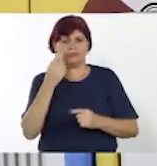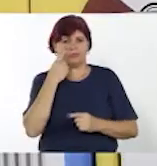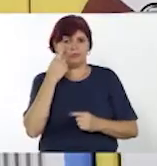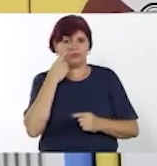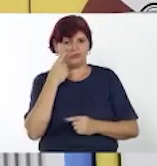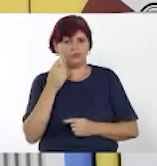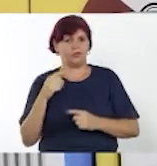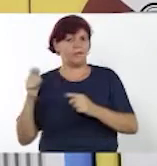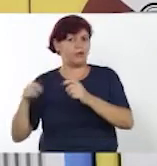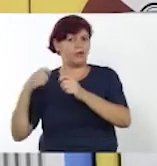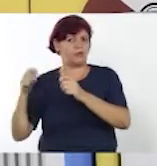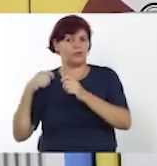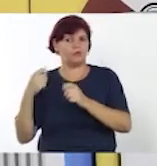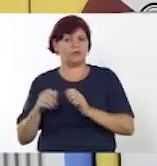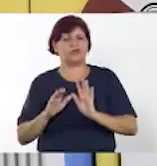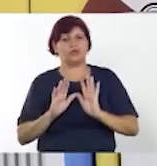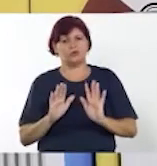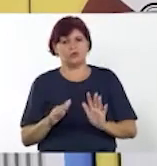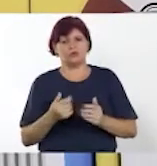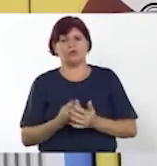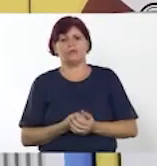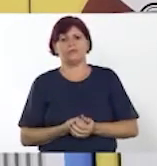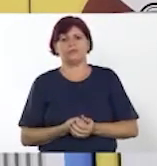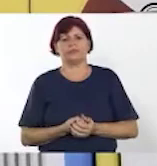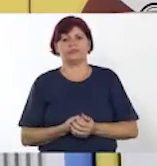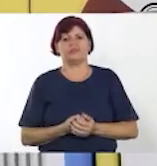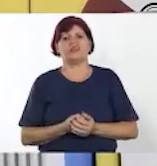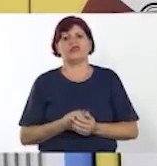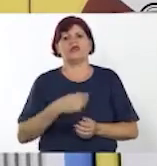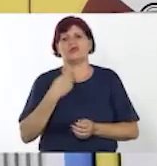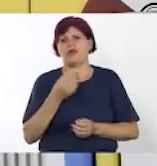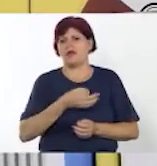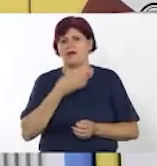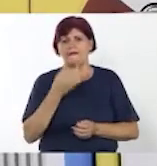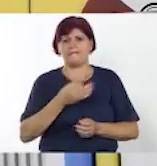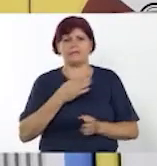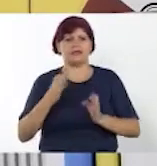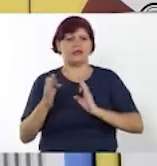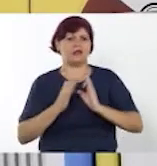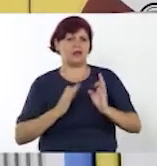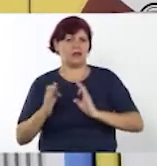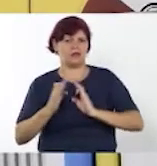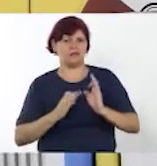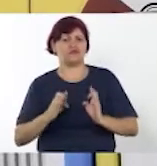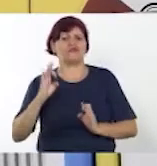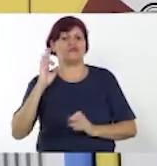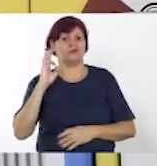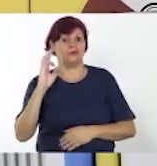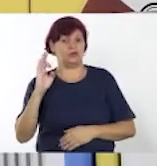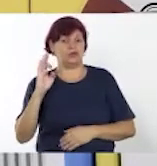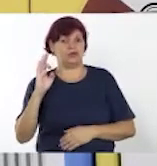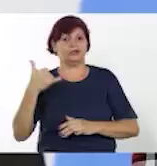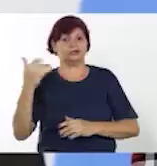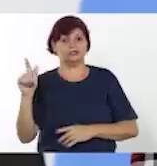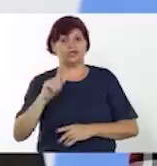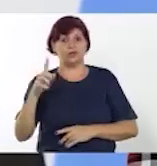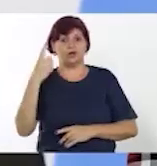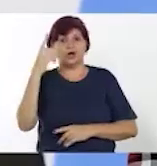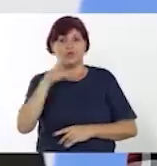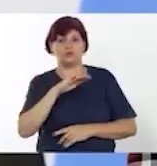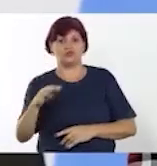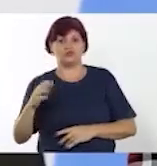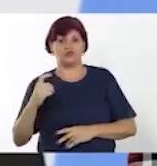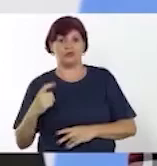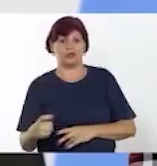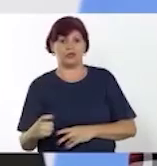Después de haber observado el video, lo que nos queda es definir la función f, y igual a